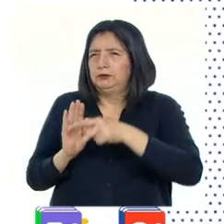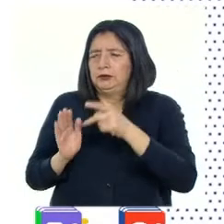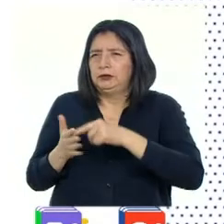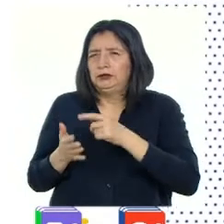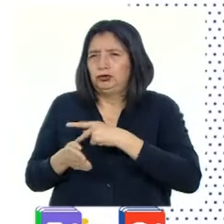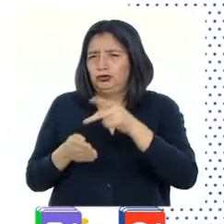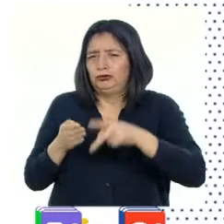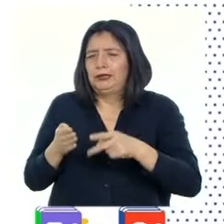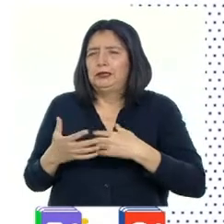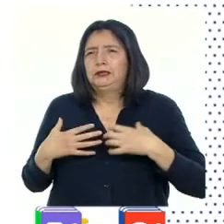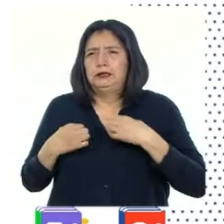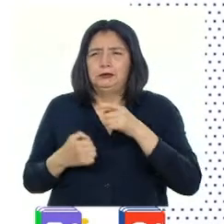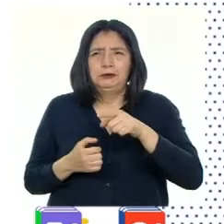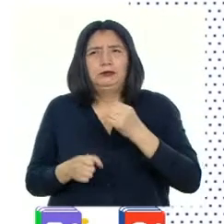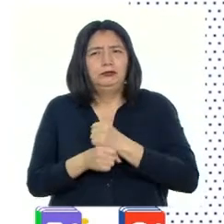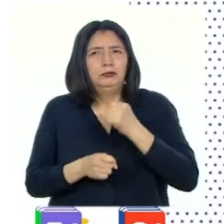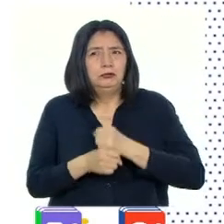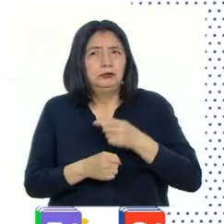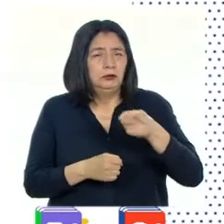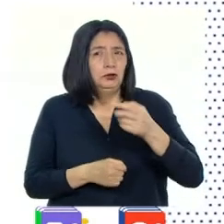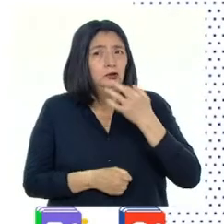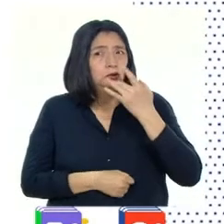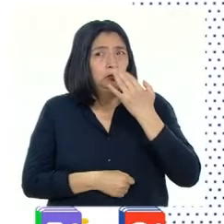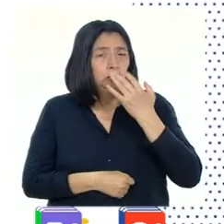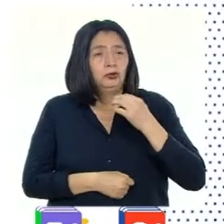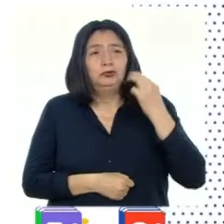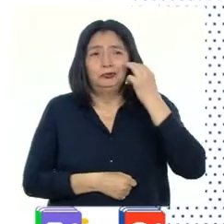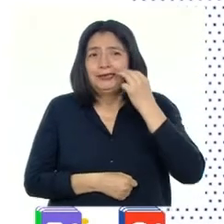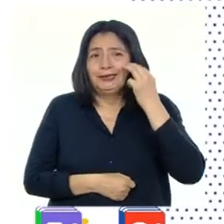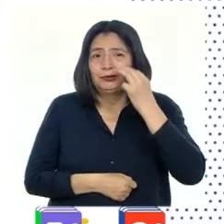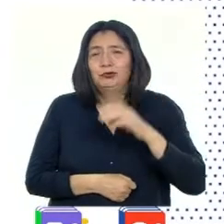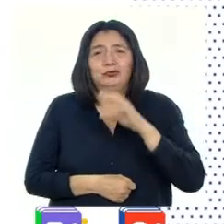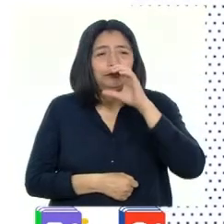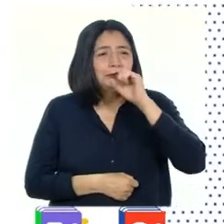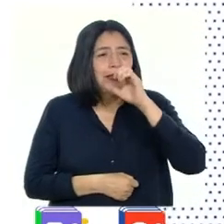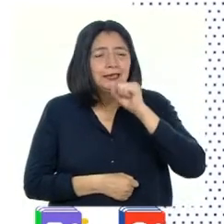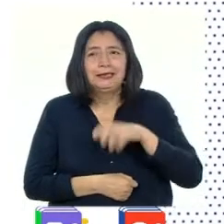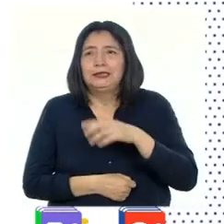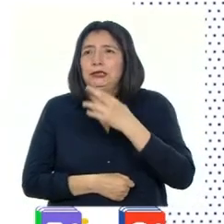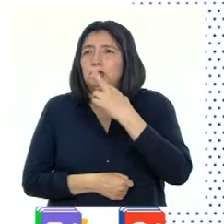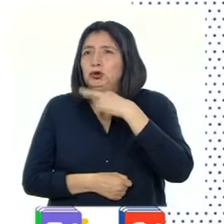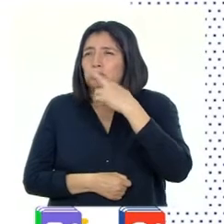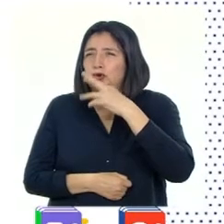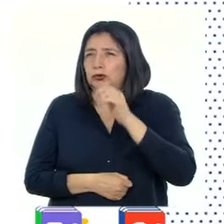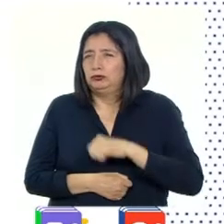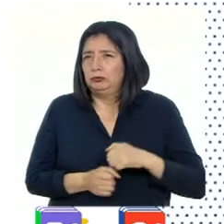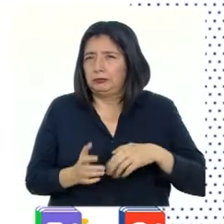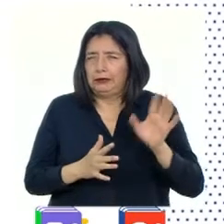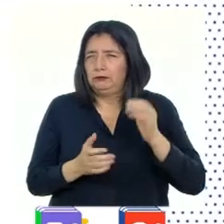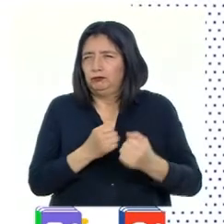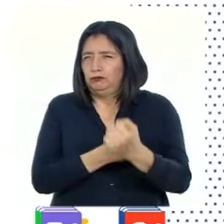su trabajo. Esta vez los colores marrones, naranjas y rojos son más intensos, que